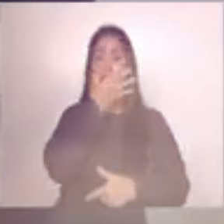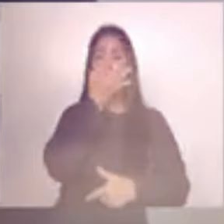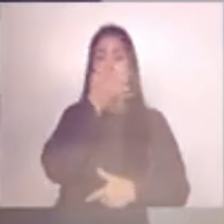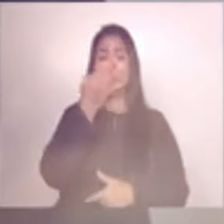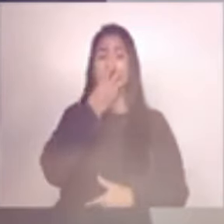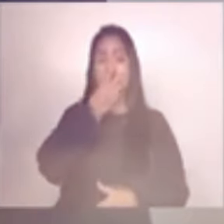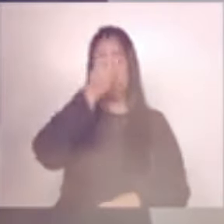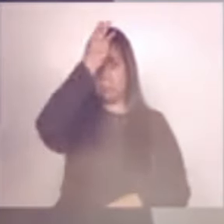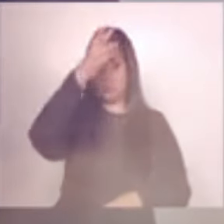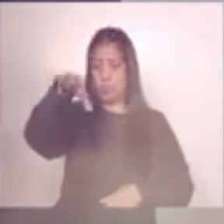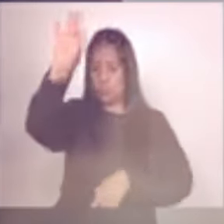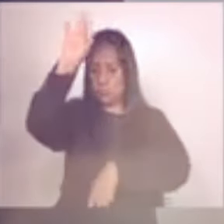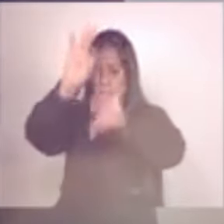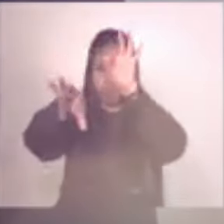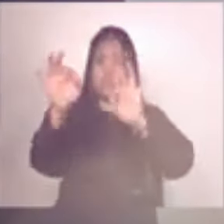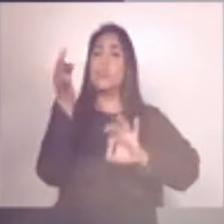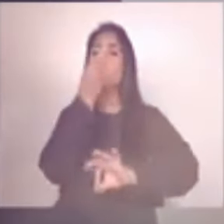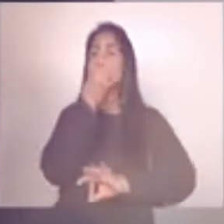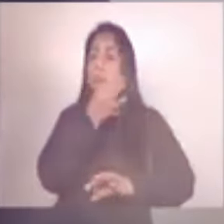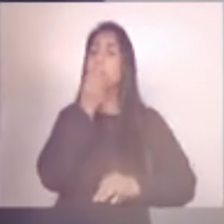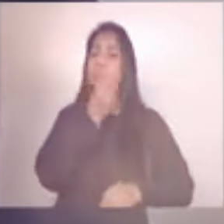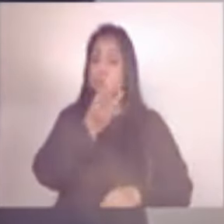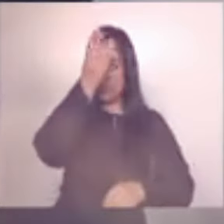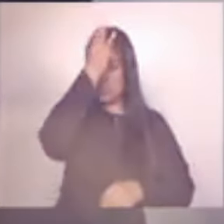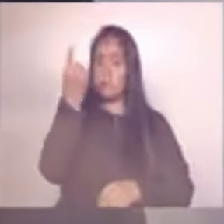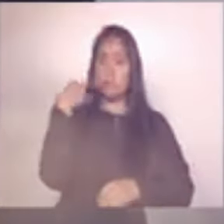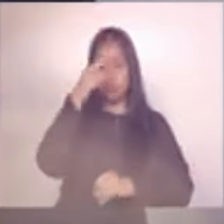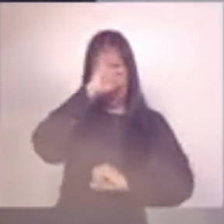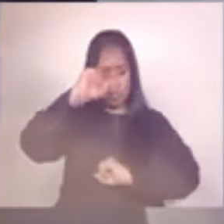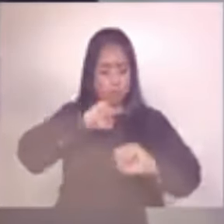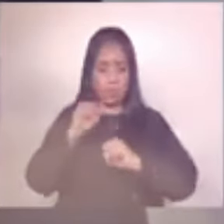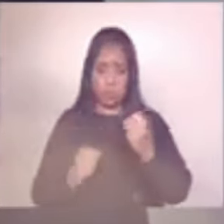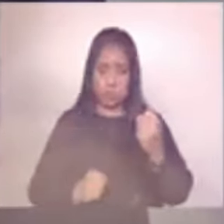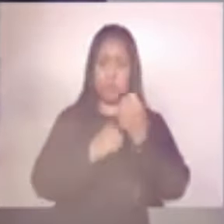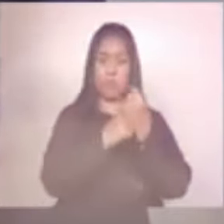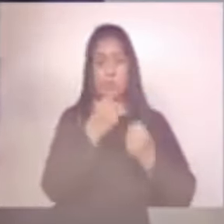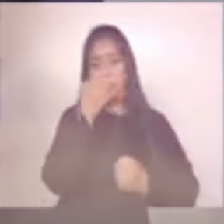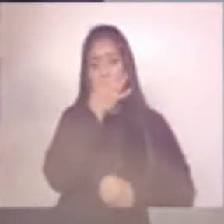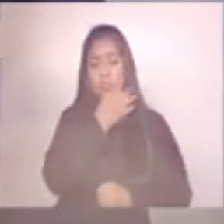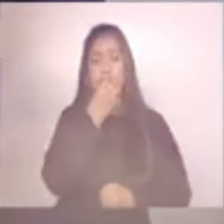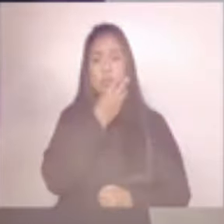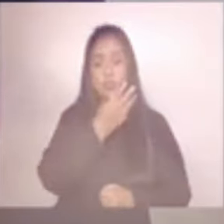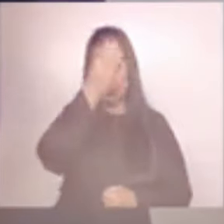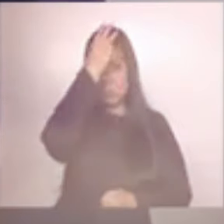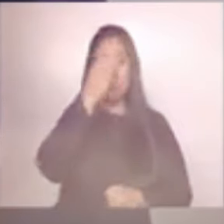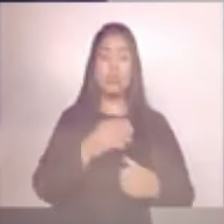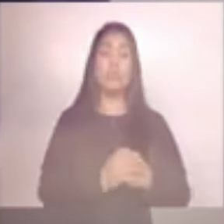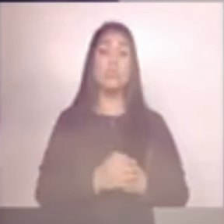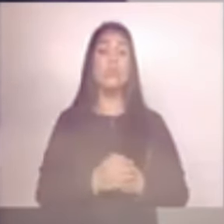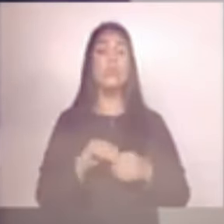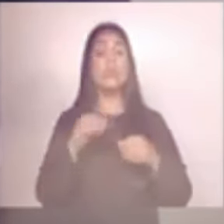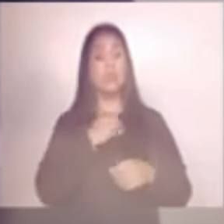mujeres indígenas para trabajar en favor de las mujeres indígenas. Buscamos que la